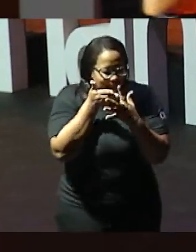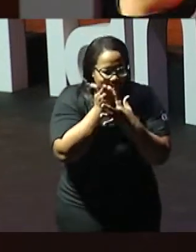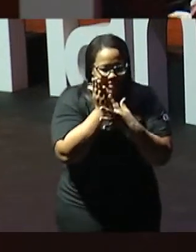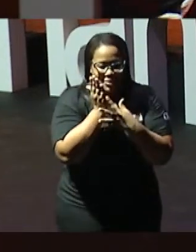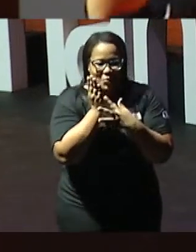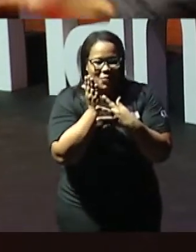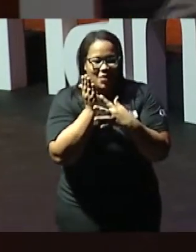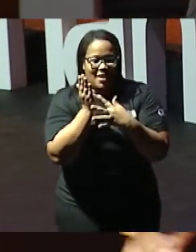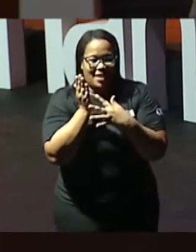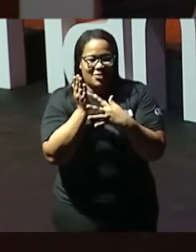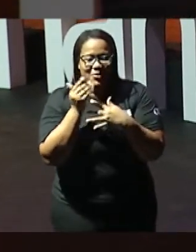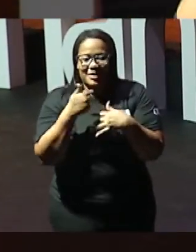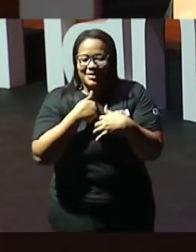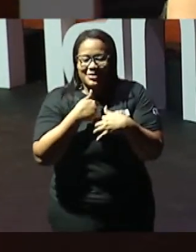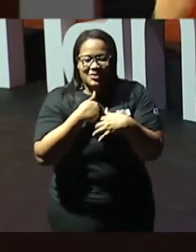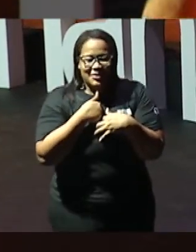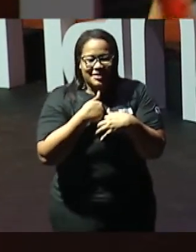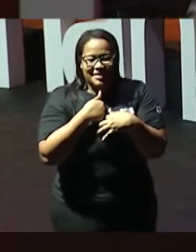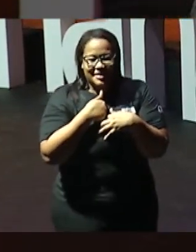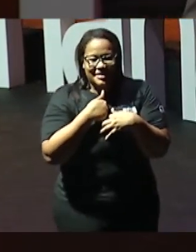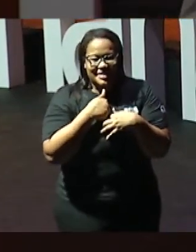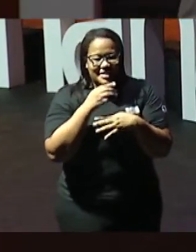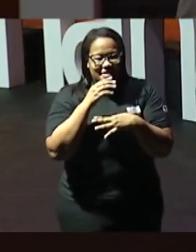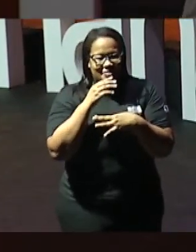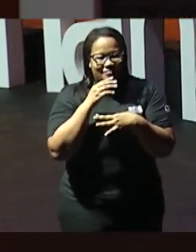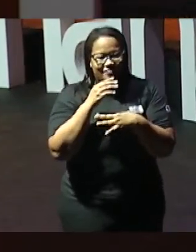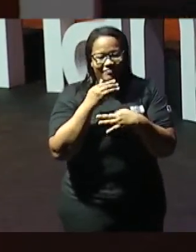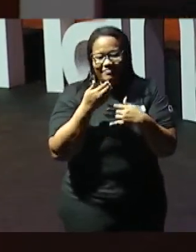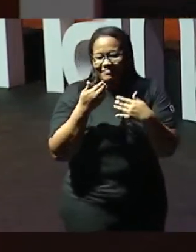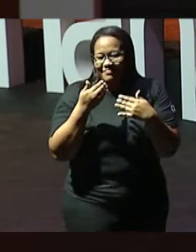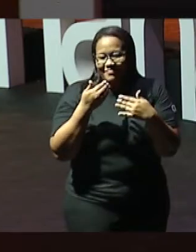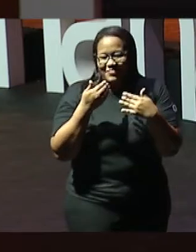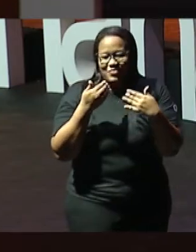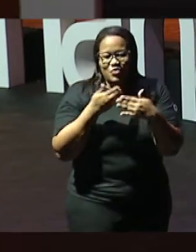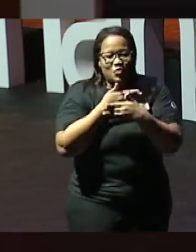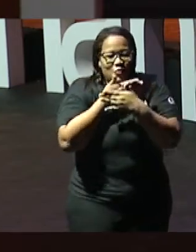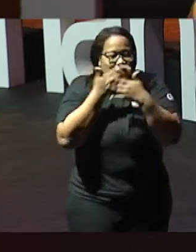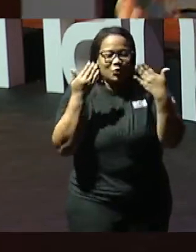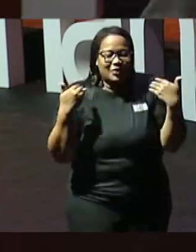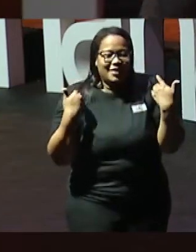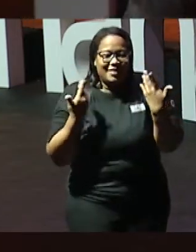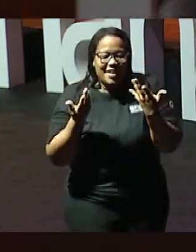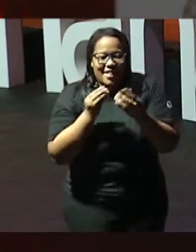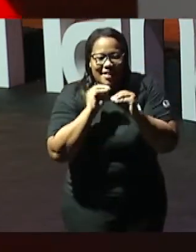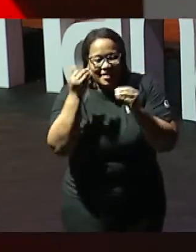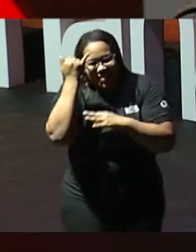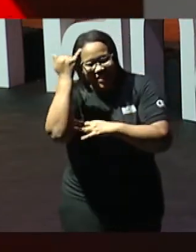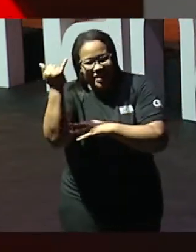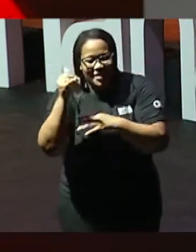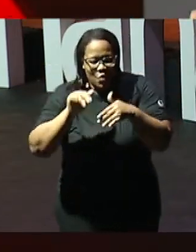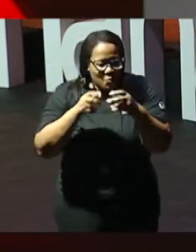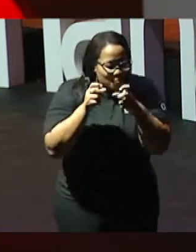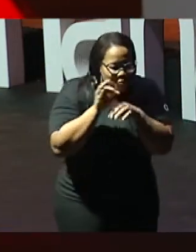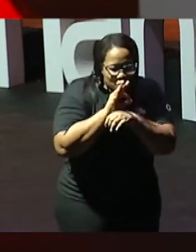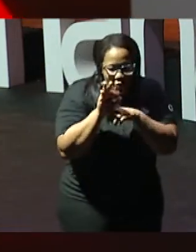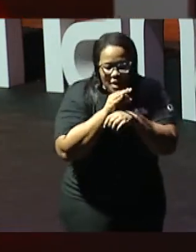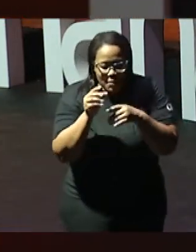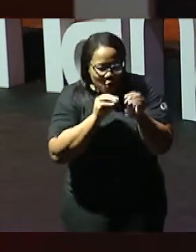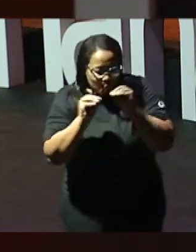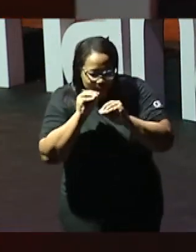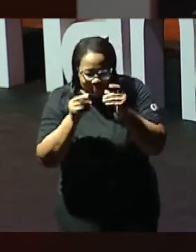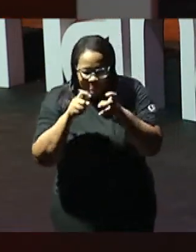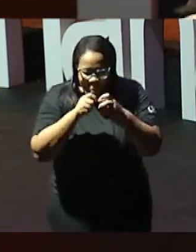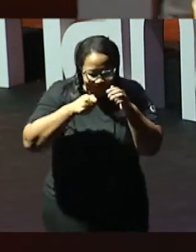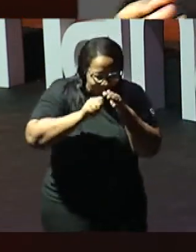yo no tenía en la mano en la más mínima idea de cómo funcionaba yo decía algo tiene que estar pasando aquí adentro debajo de estos cuatro tornillos